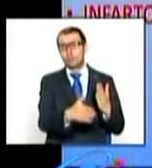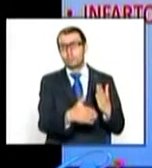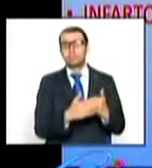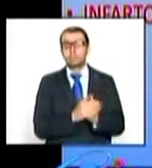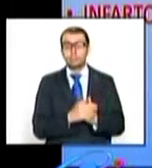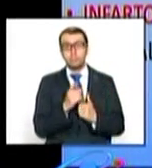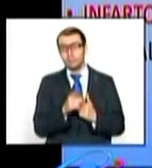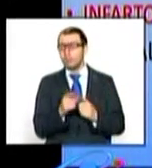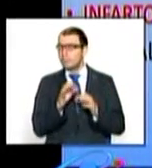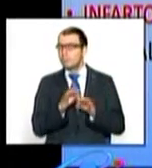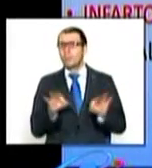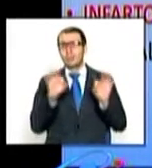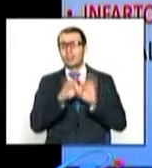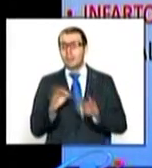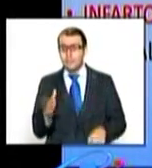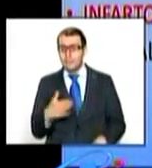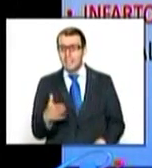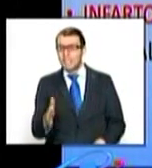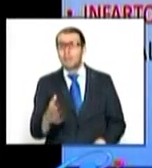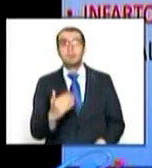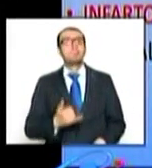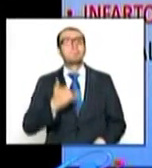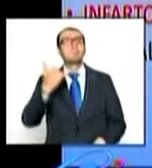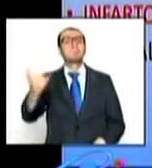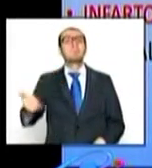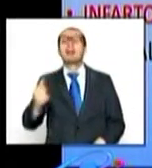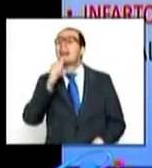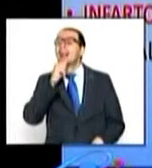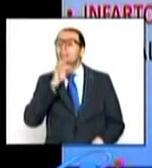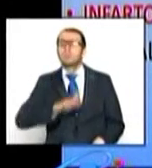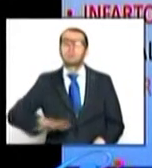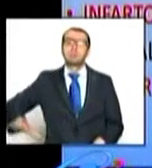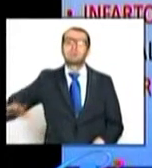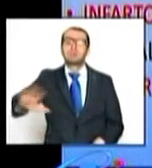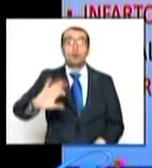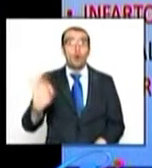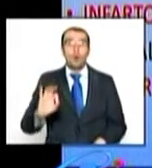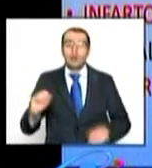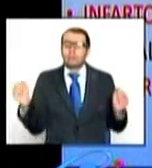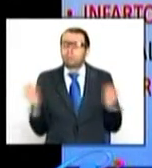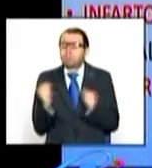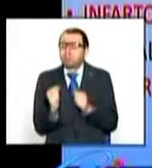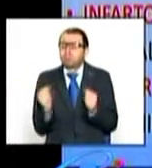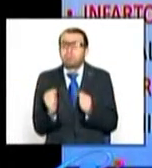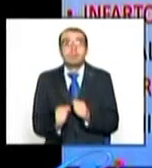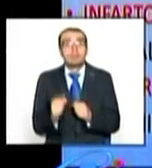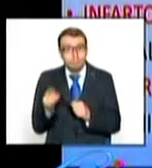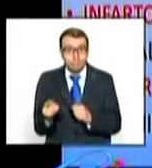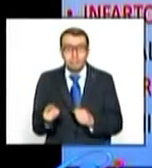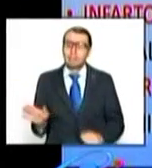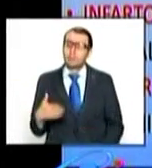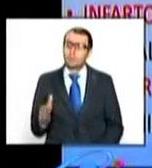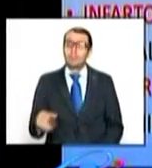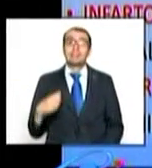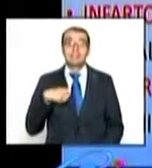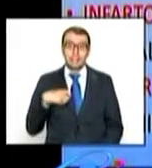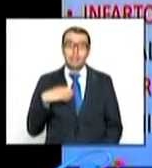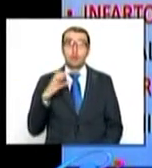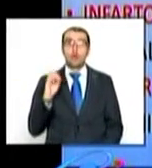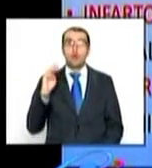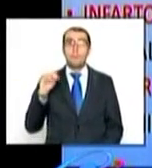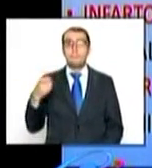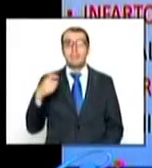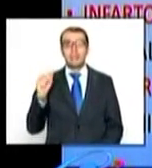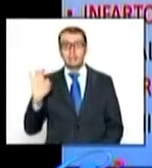todo los pescados que son provenientes de los mares o de las aguas frías, heladas, son los que mayor cantidad de omega 3 tienen. Por ejemplo, la